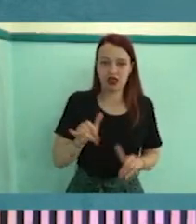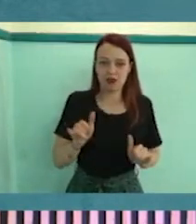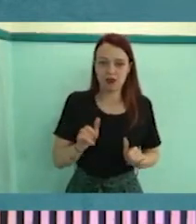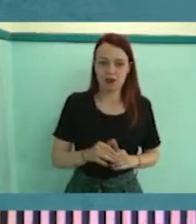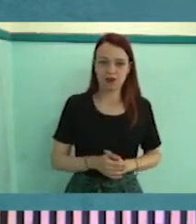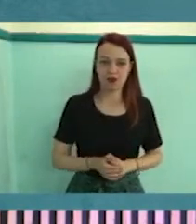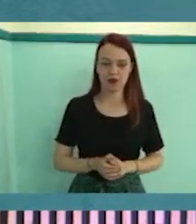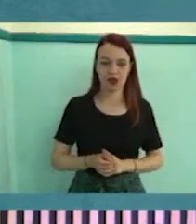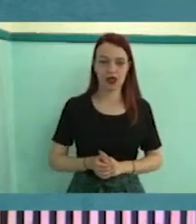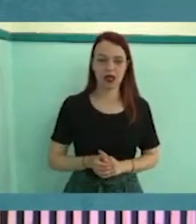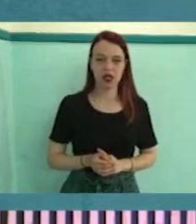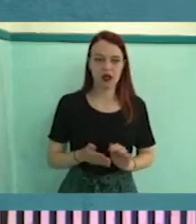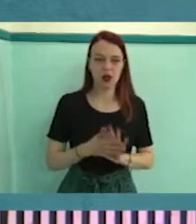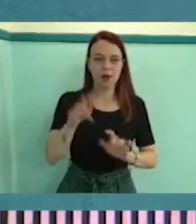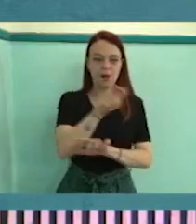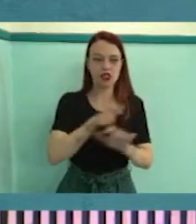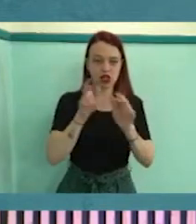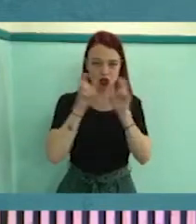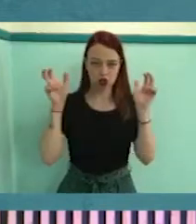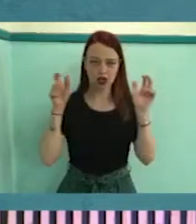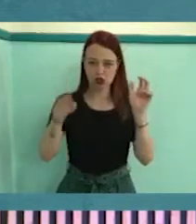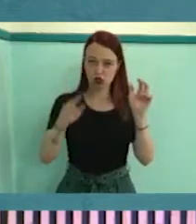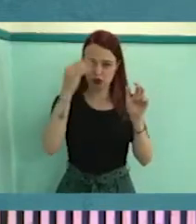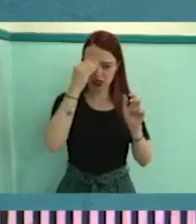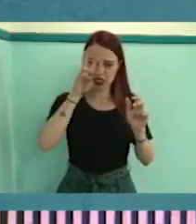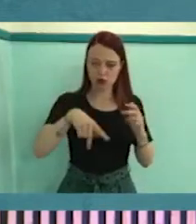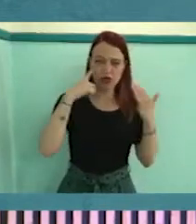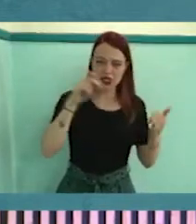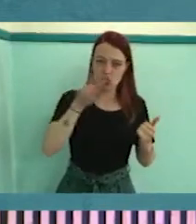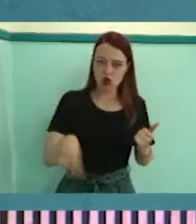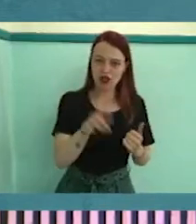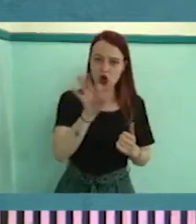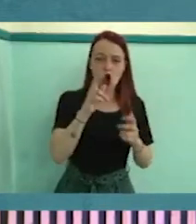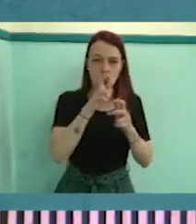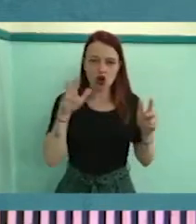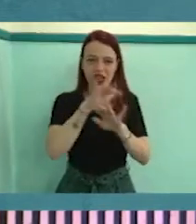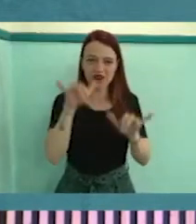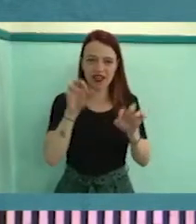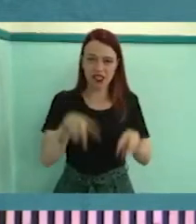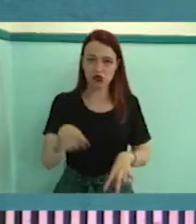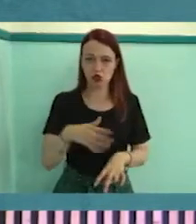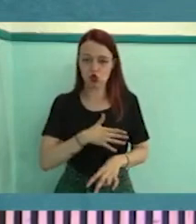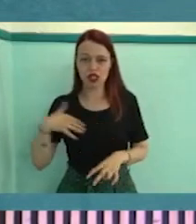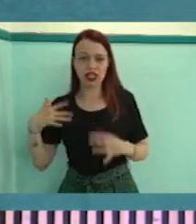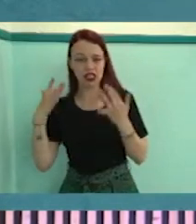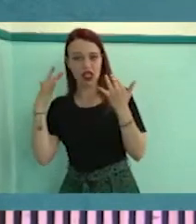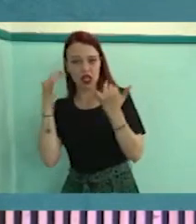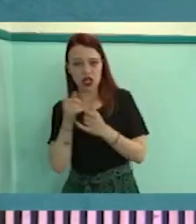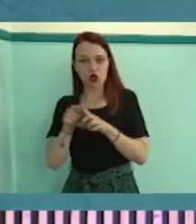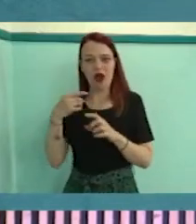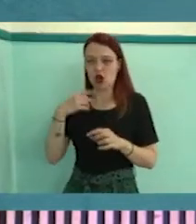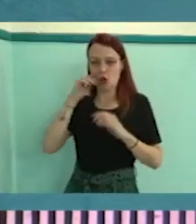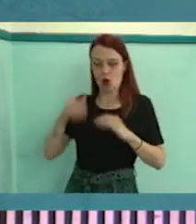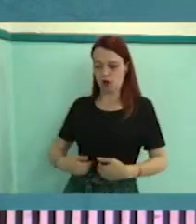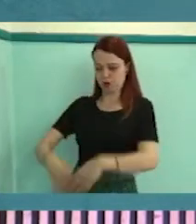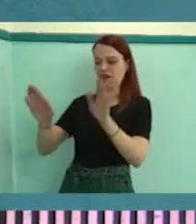entonces las personas gordas queréis crear un ejército de personas insalubres gordas e infelices y eliminar a las personas delgadas a barrig aos y conos de